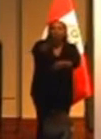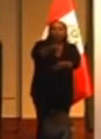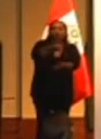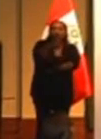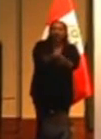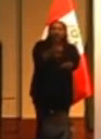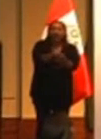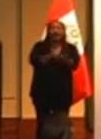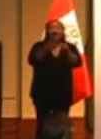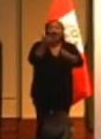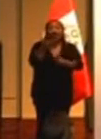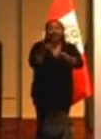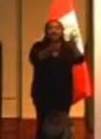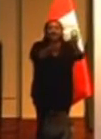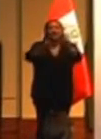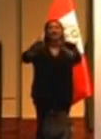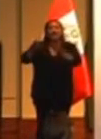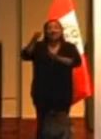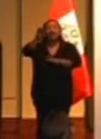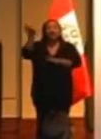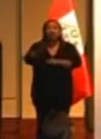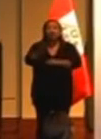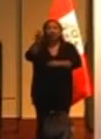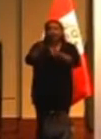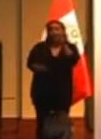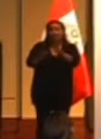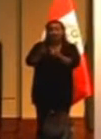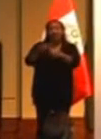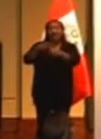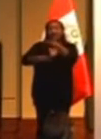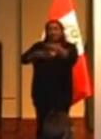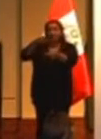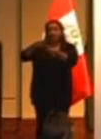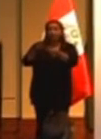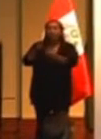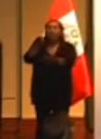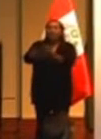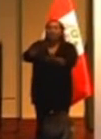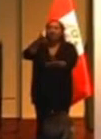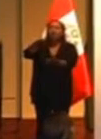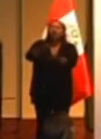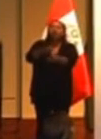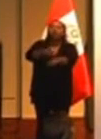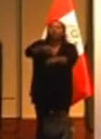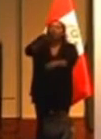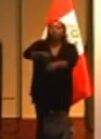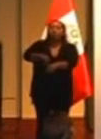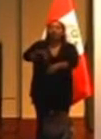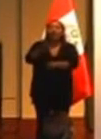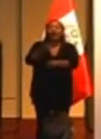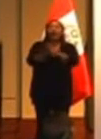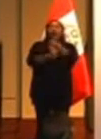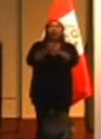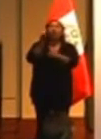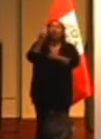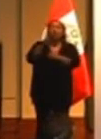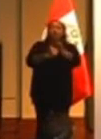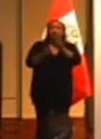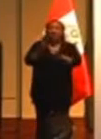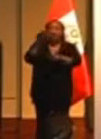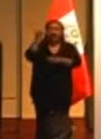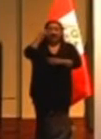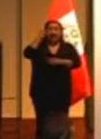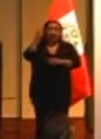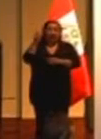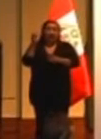Hay 66% más vecinos puntuales miraflorinos que respecto al año 2012 cuando se creó este